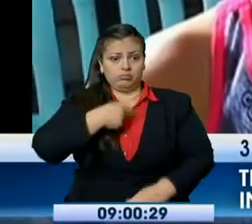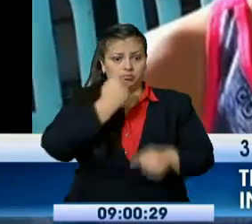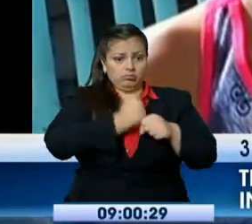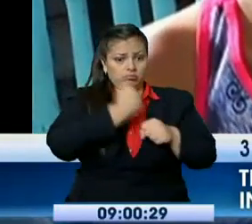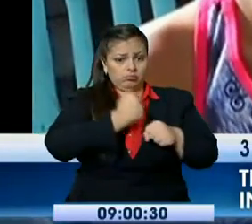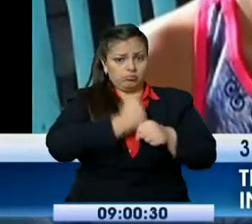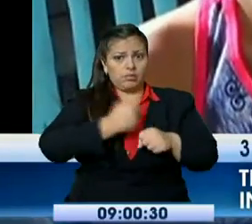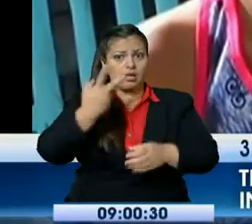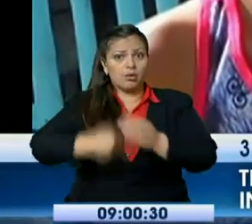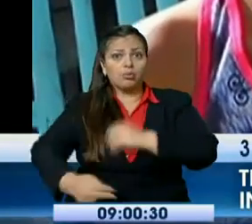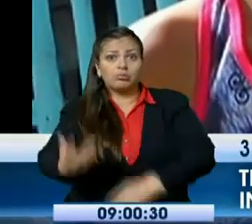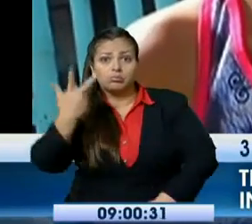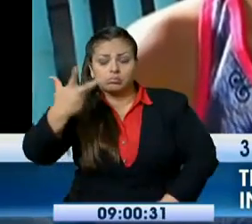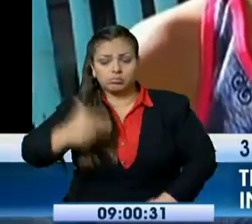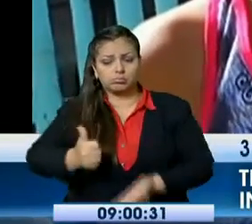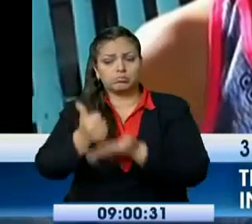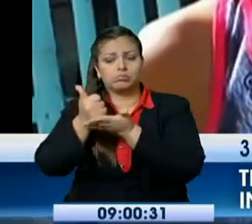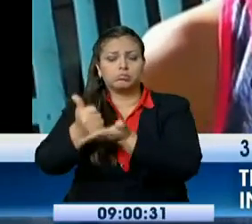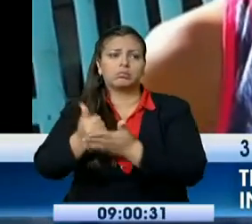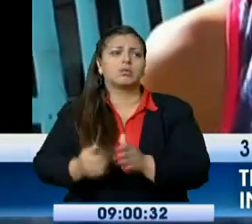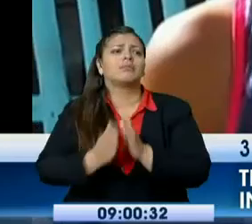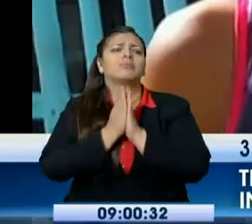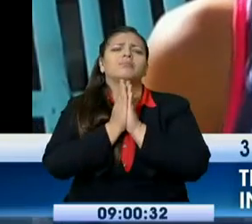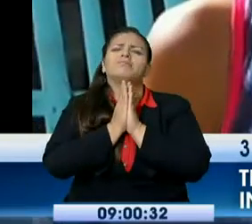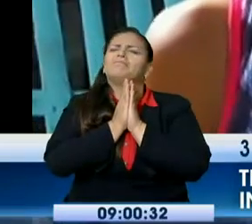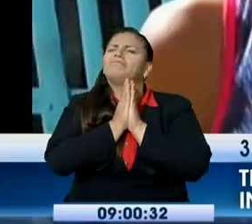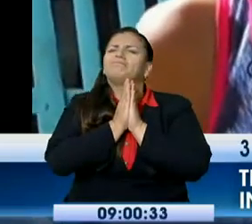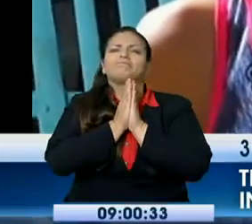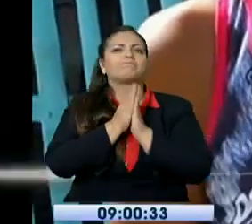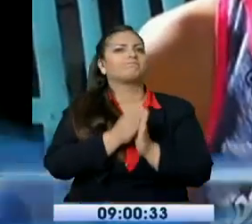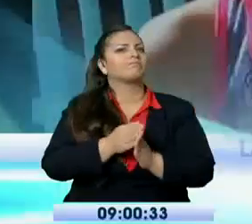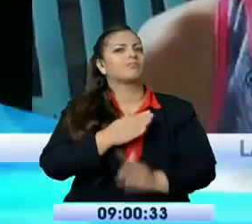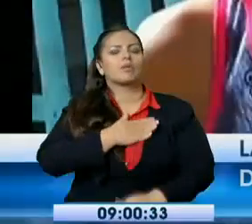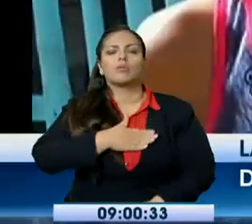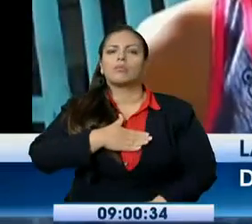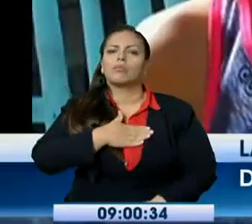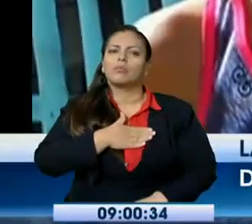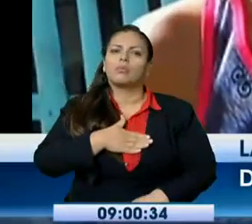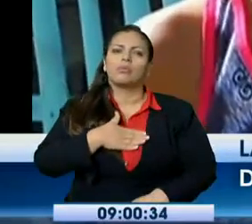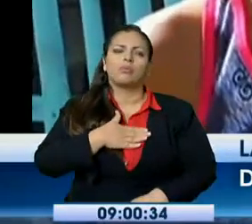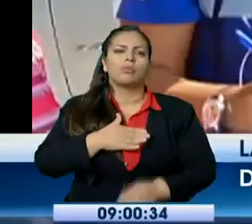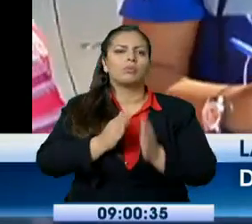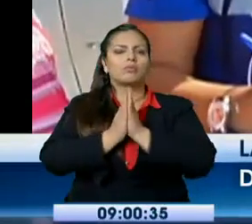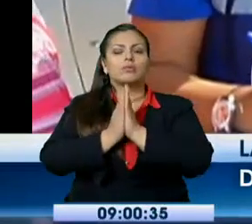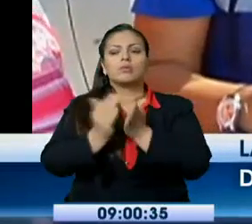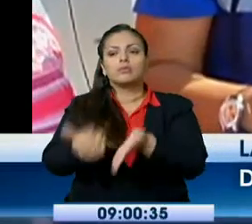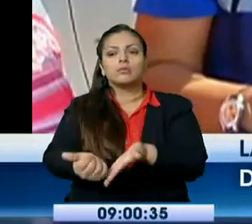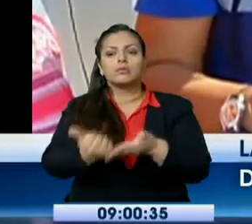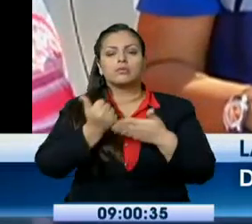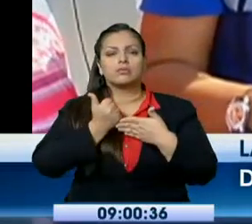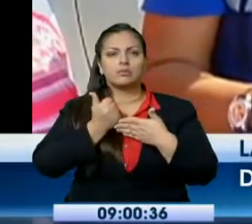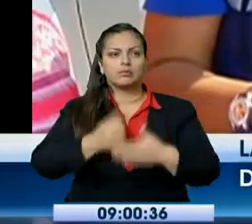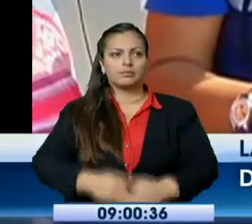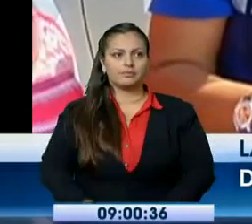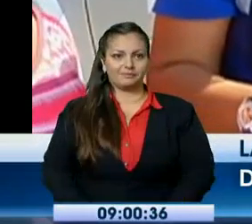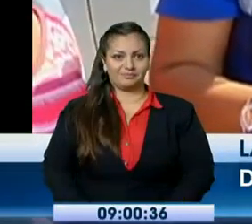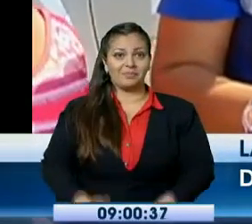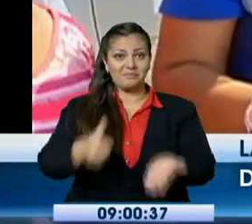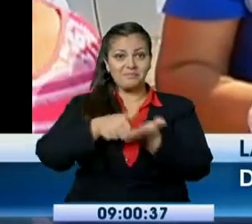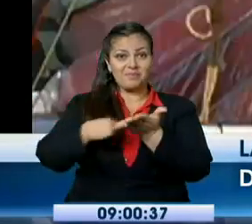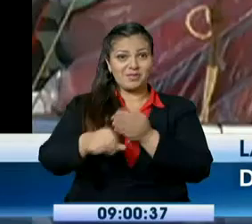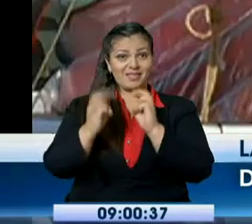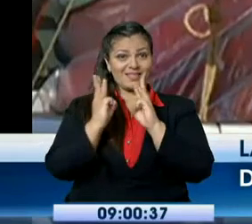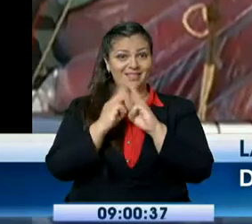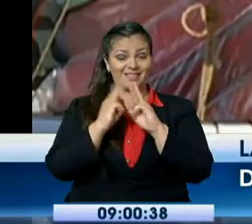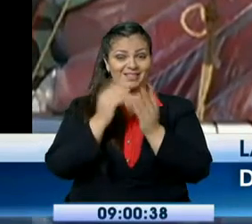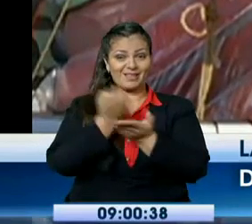niños. Entonces, les pido de corazón a todos los que nos están viendo que por favor nos ayuden. El MIES se hizo presente con